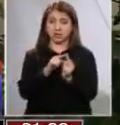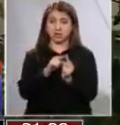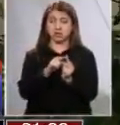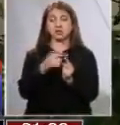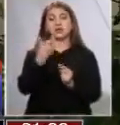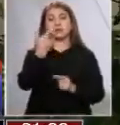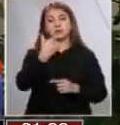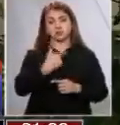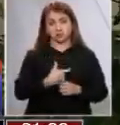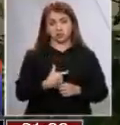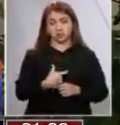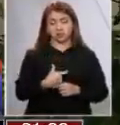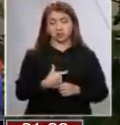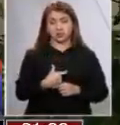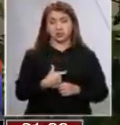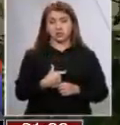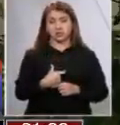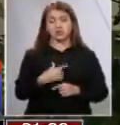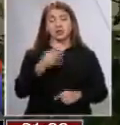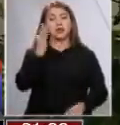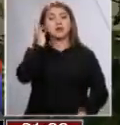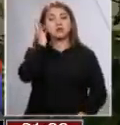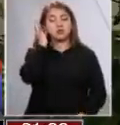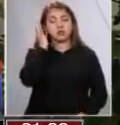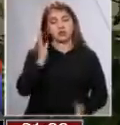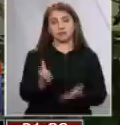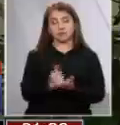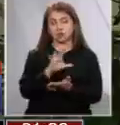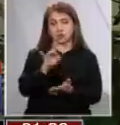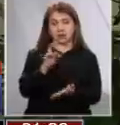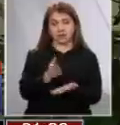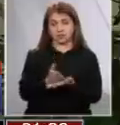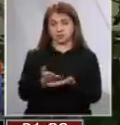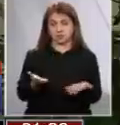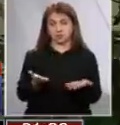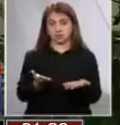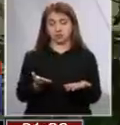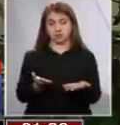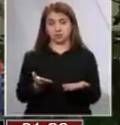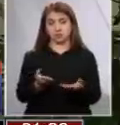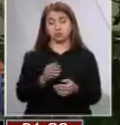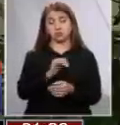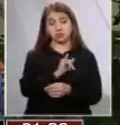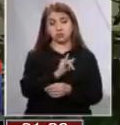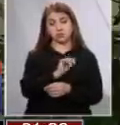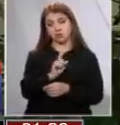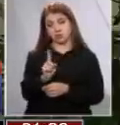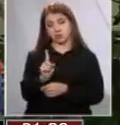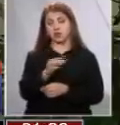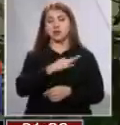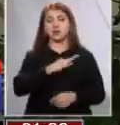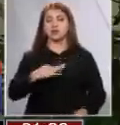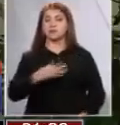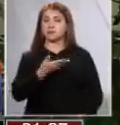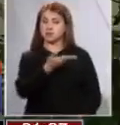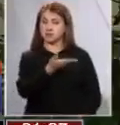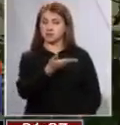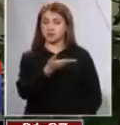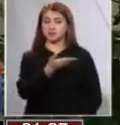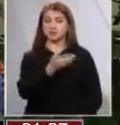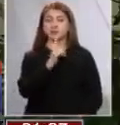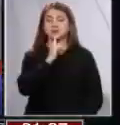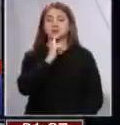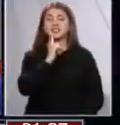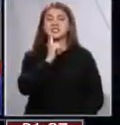la persona que en este caso es la mujer que tomará la decisión por sí o por no. Ministra, entre quienes